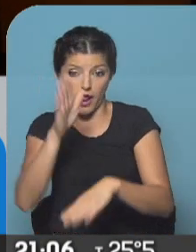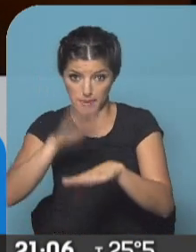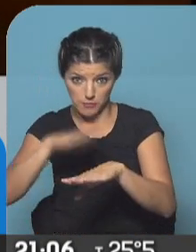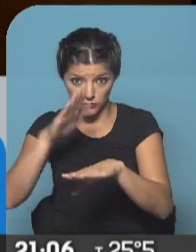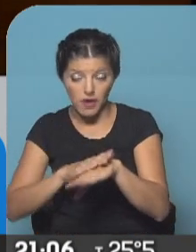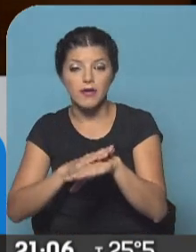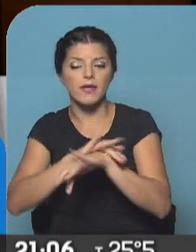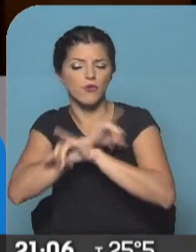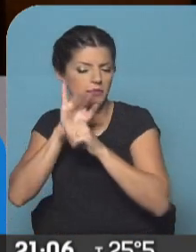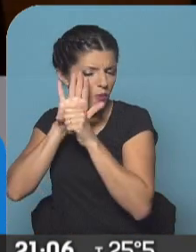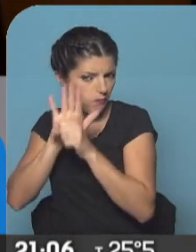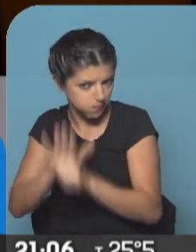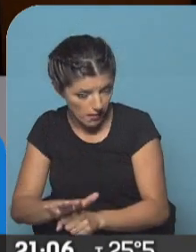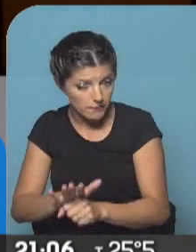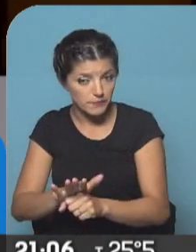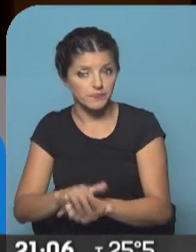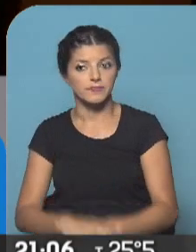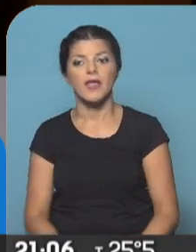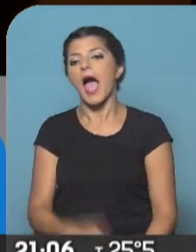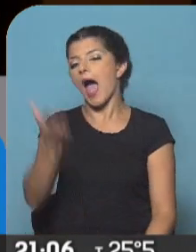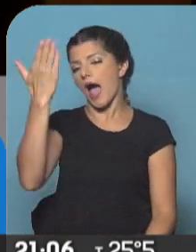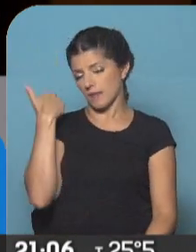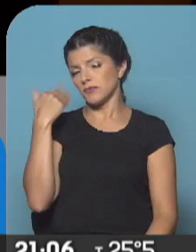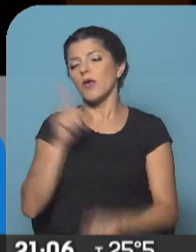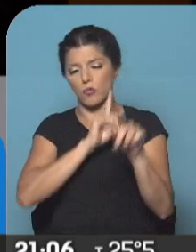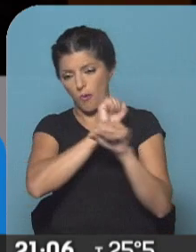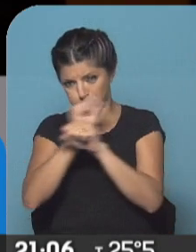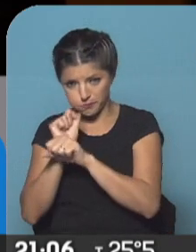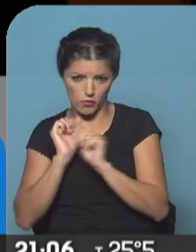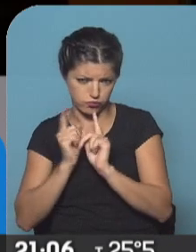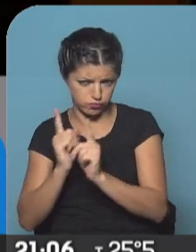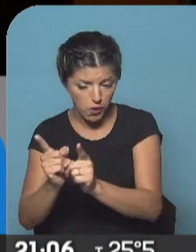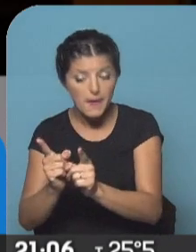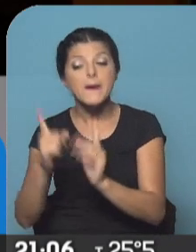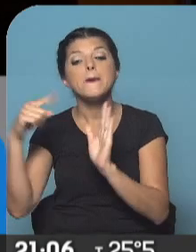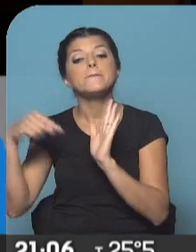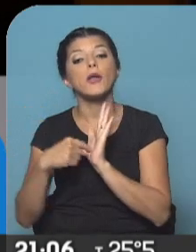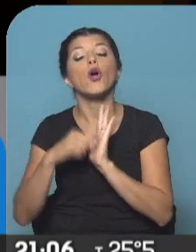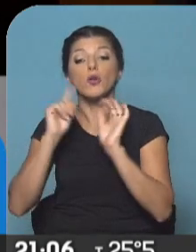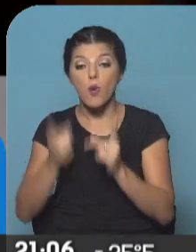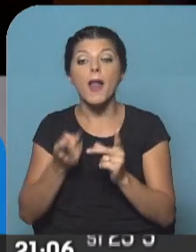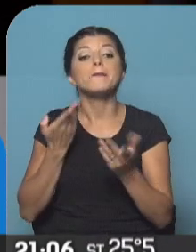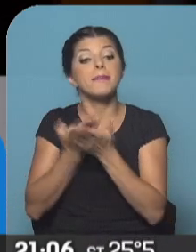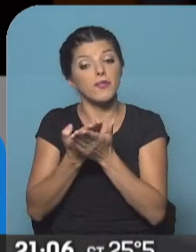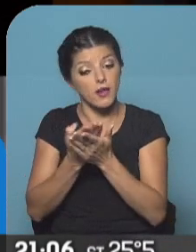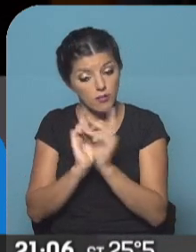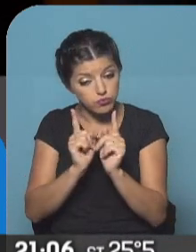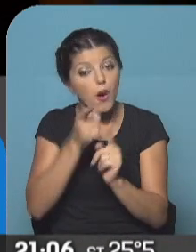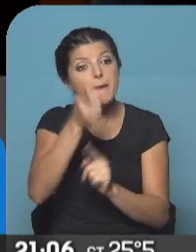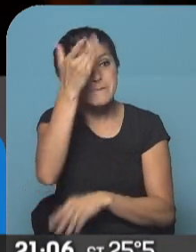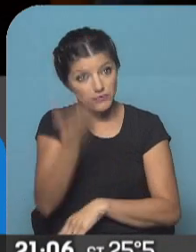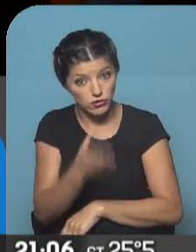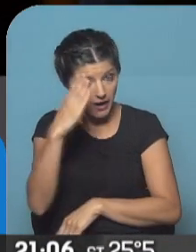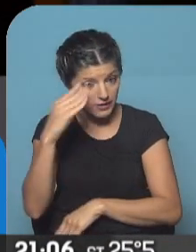y mantuvieron las prisiones preventivas que ya había dictado el juez. Es decir, que sigue vigente todavía el pedido de desafuero ante el Senado para la detención